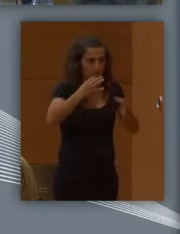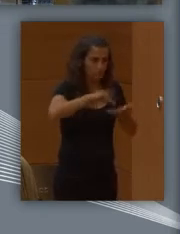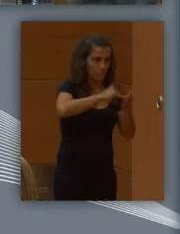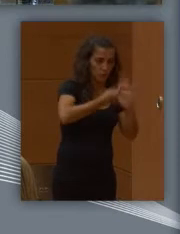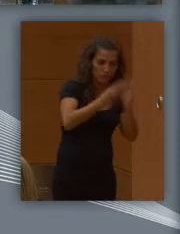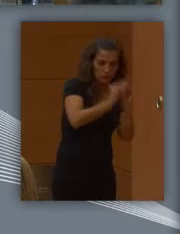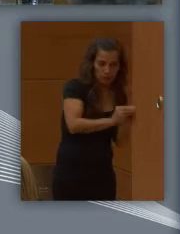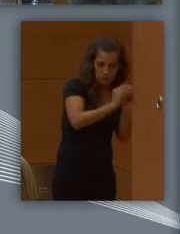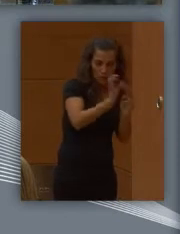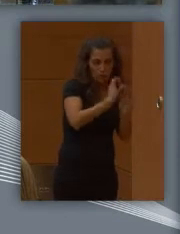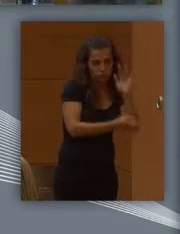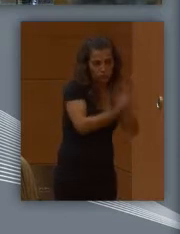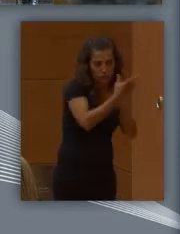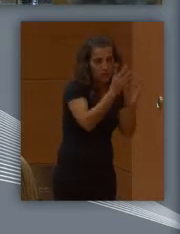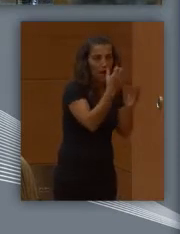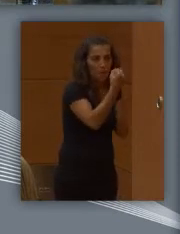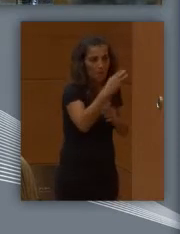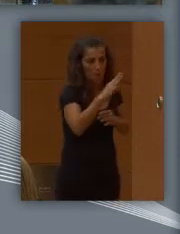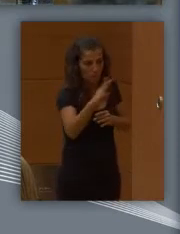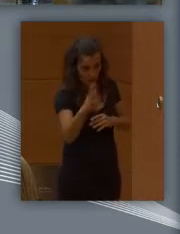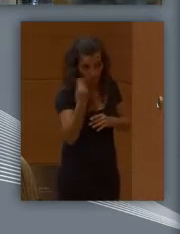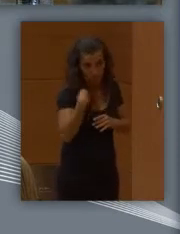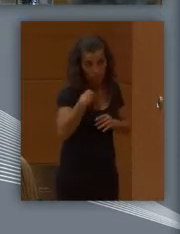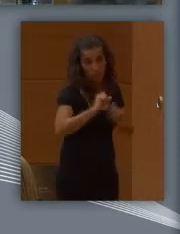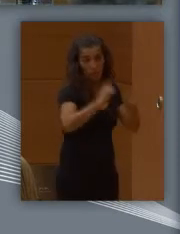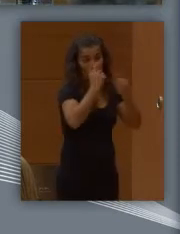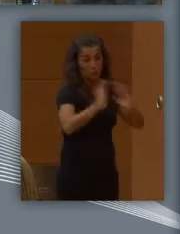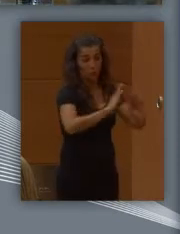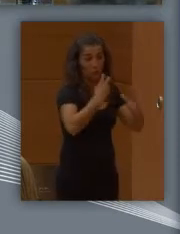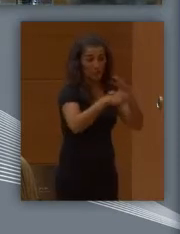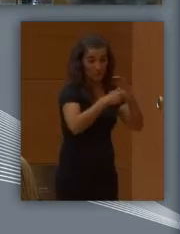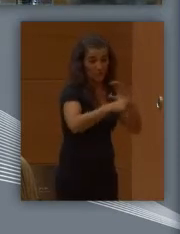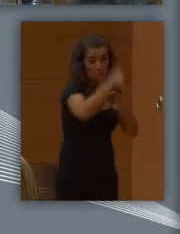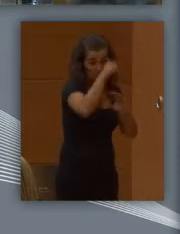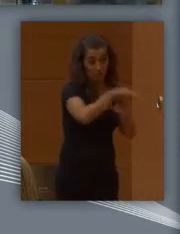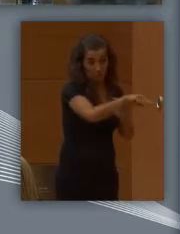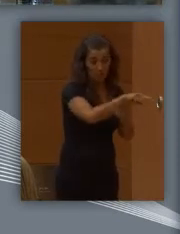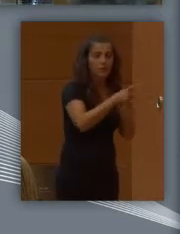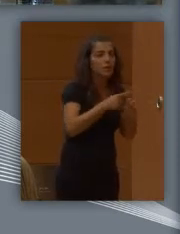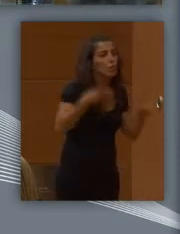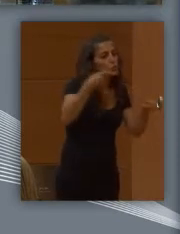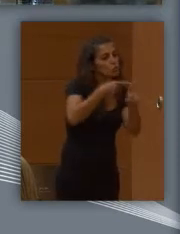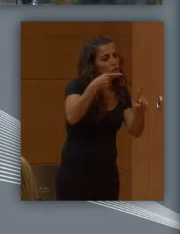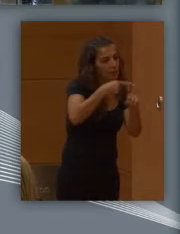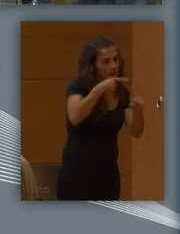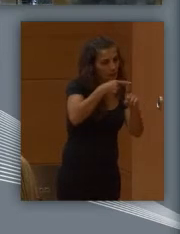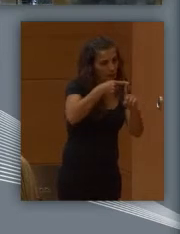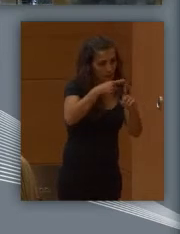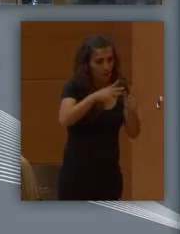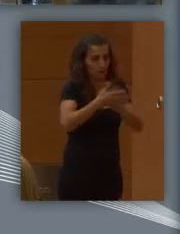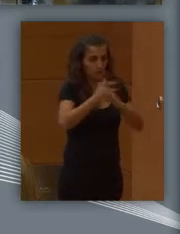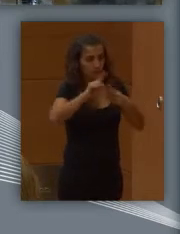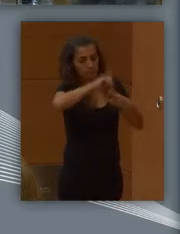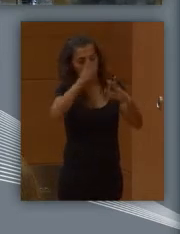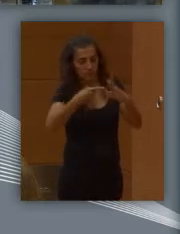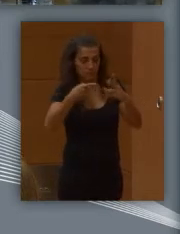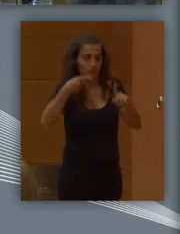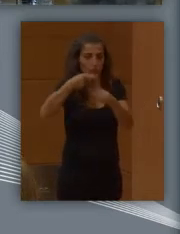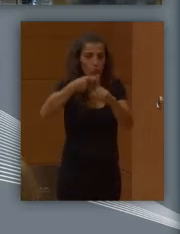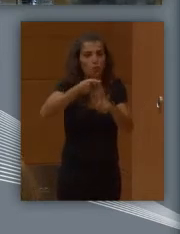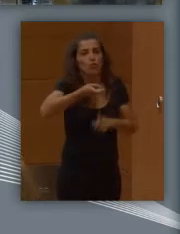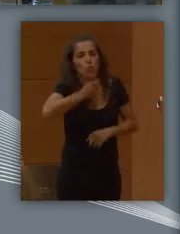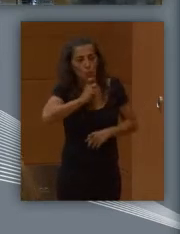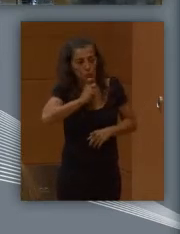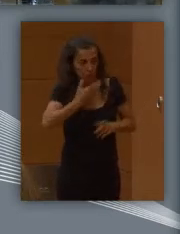desarrollamos nuestras APPs, y desde luego esta, que es la oficial de Renfe, es la usabilidad. Es decir, una APP tiene que